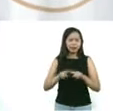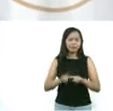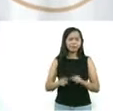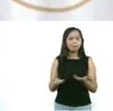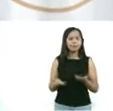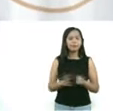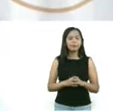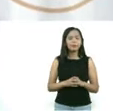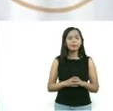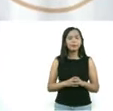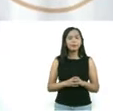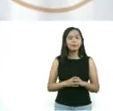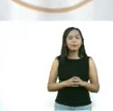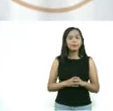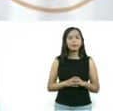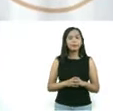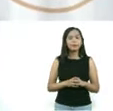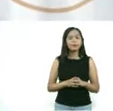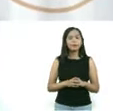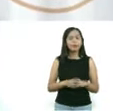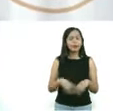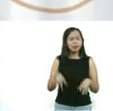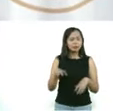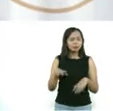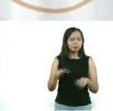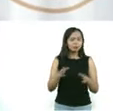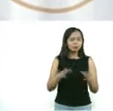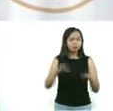a través de varias dependencias.